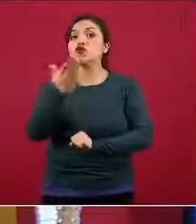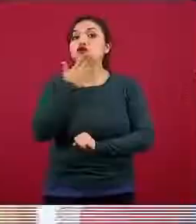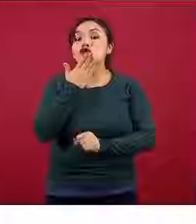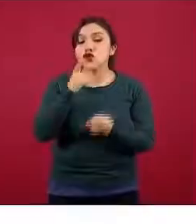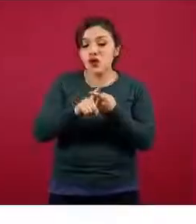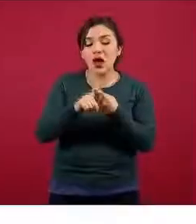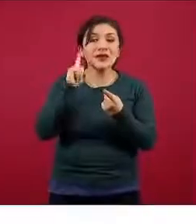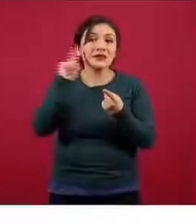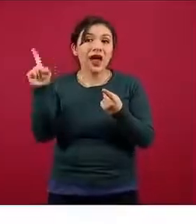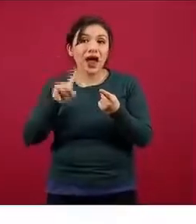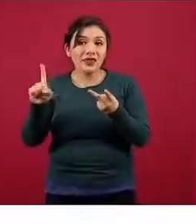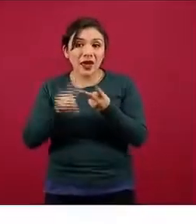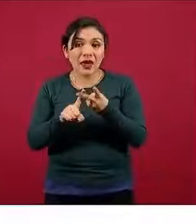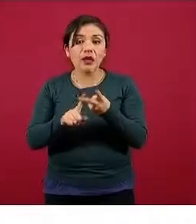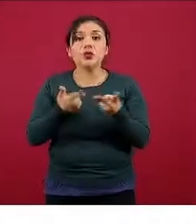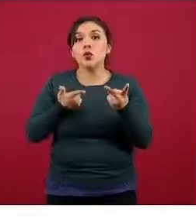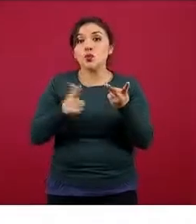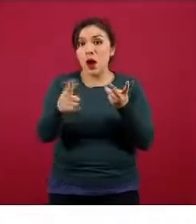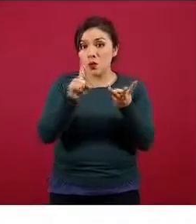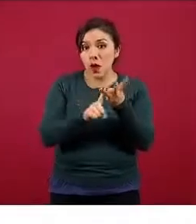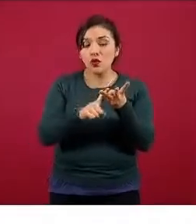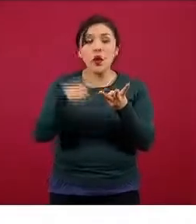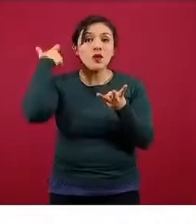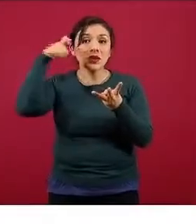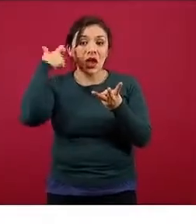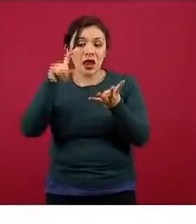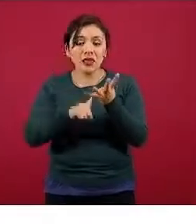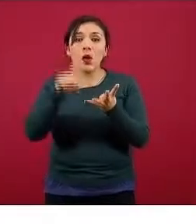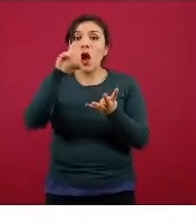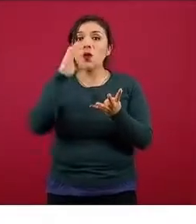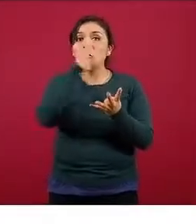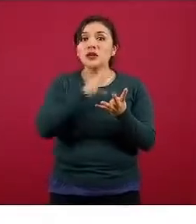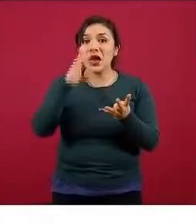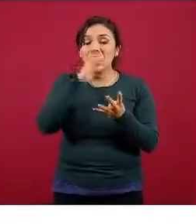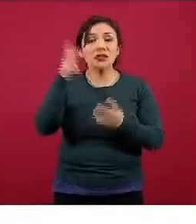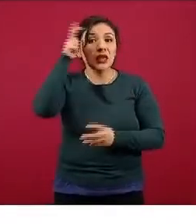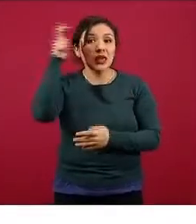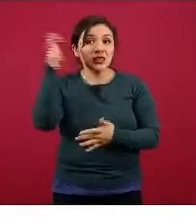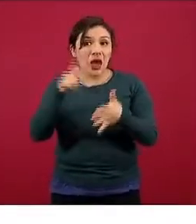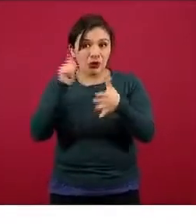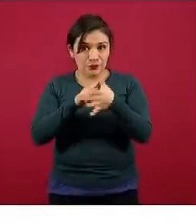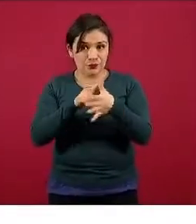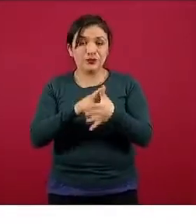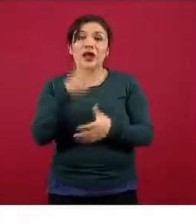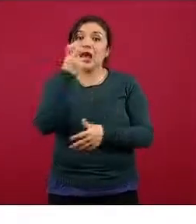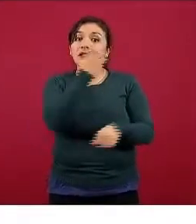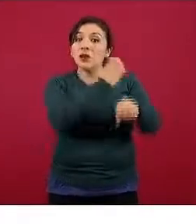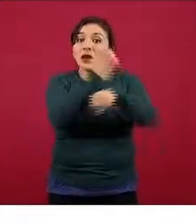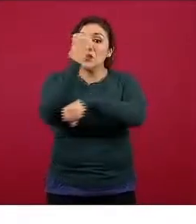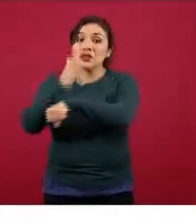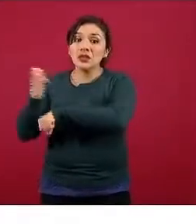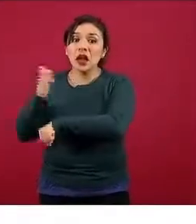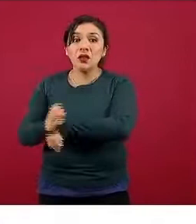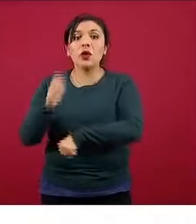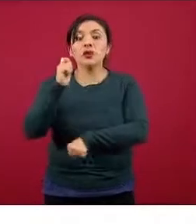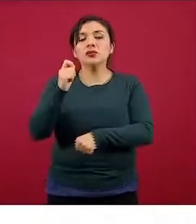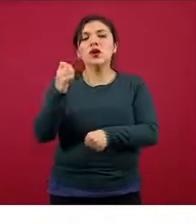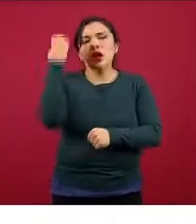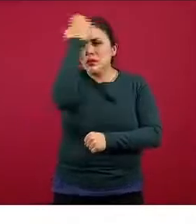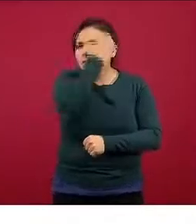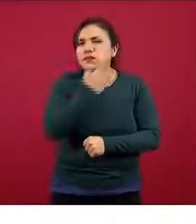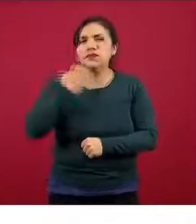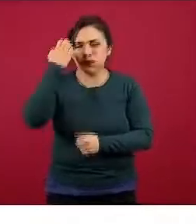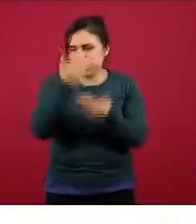Sonora, Zacatecas, Guanajuato, Querétaro, Aguascalientes e Hidalgo. ¿no? Son entidades que en la evaluación